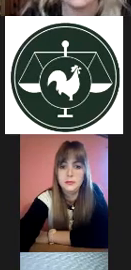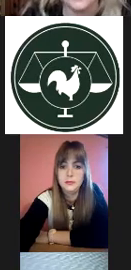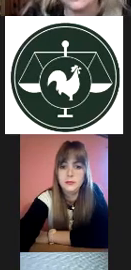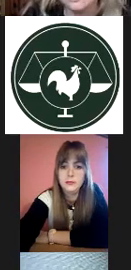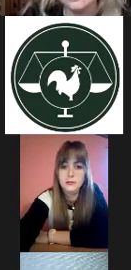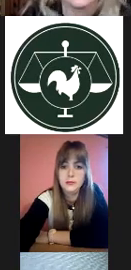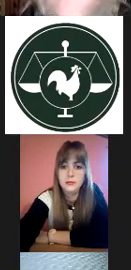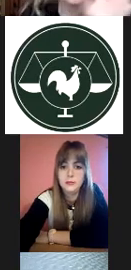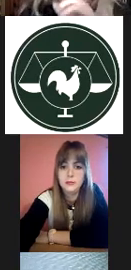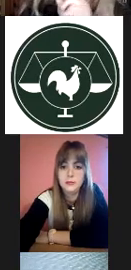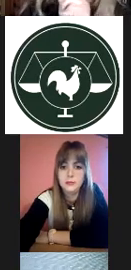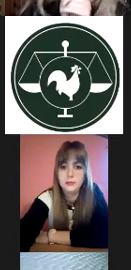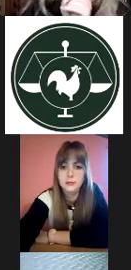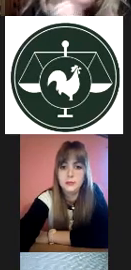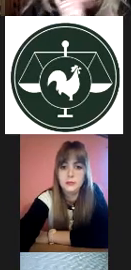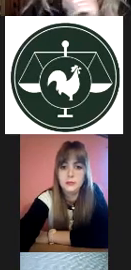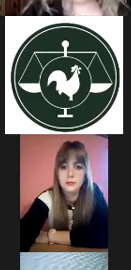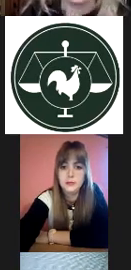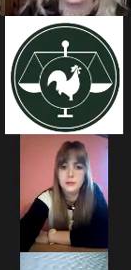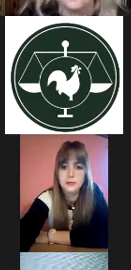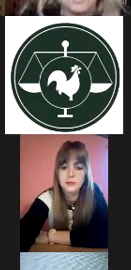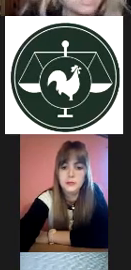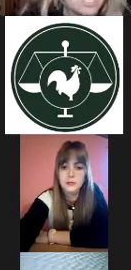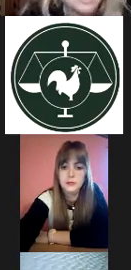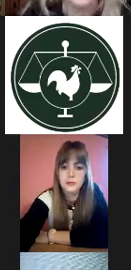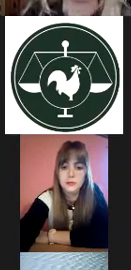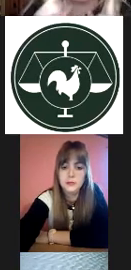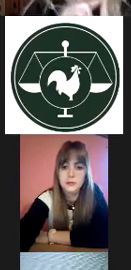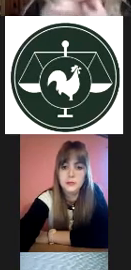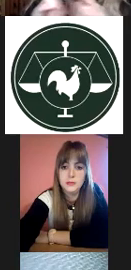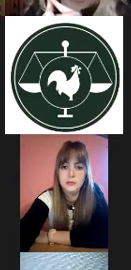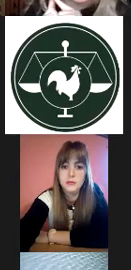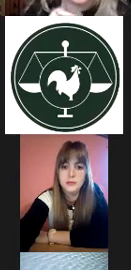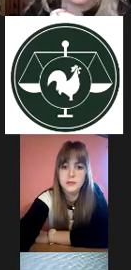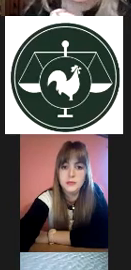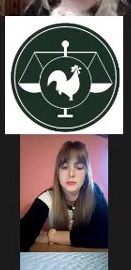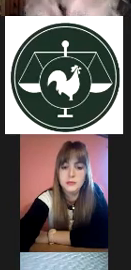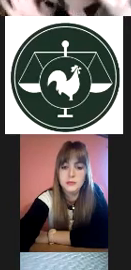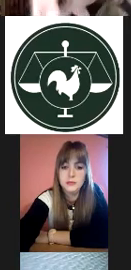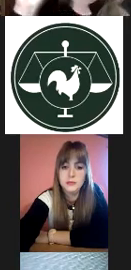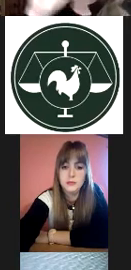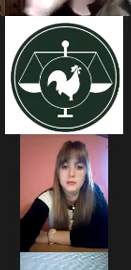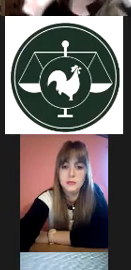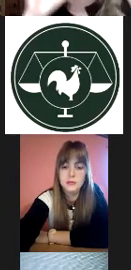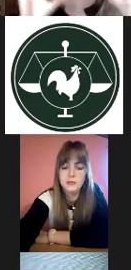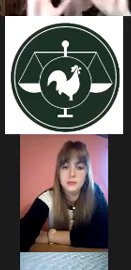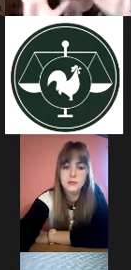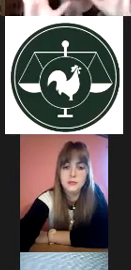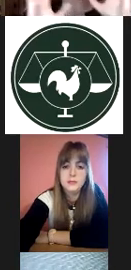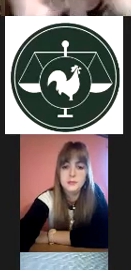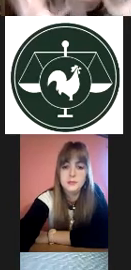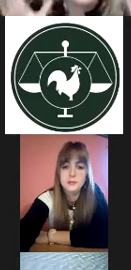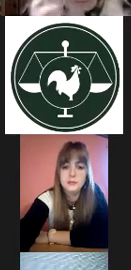desesperados vacunando y otra de las cosas que no hacen en general los zoonosis es vacunar y castrar a la vez. No, es como